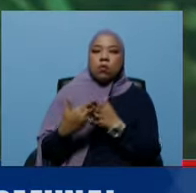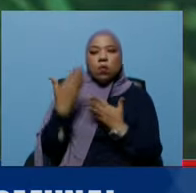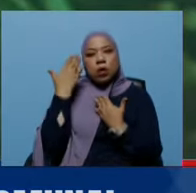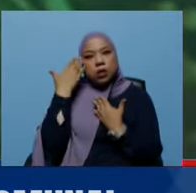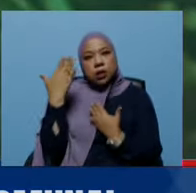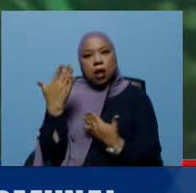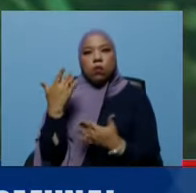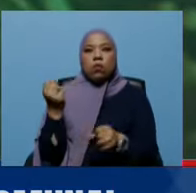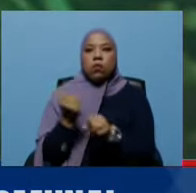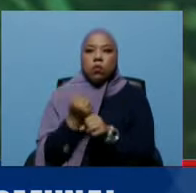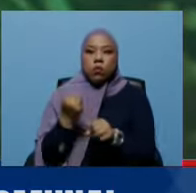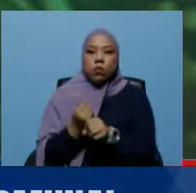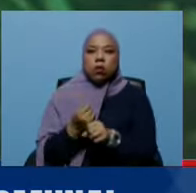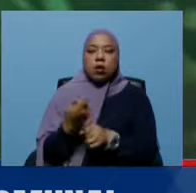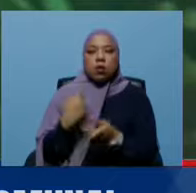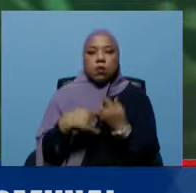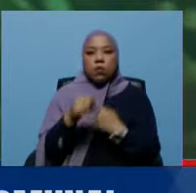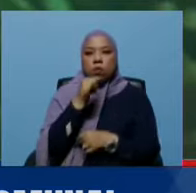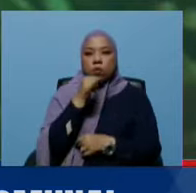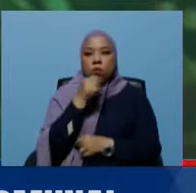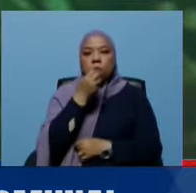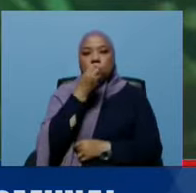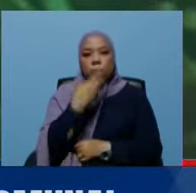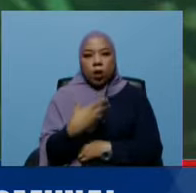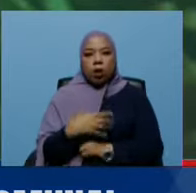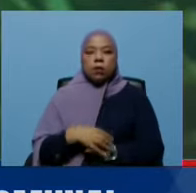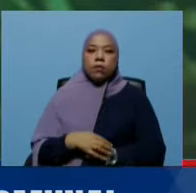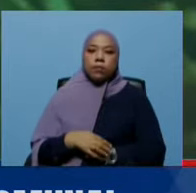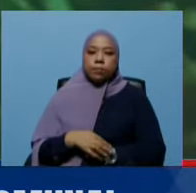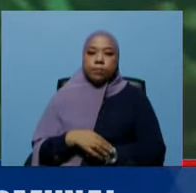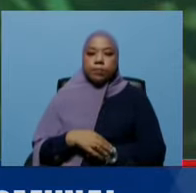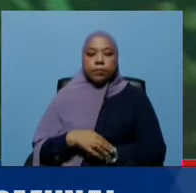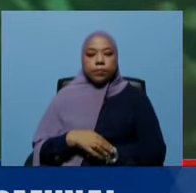saludado, ¿vale? Carabobo, el café de Carabobo es muy bueno.